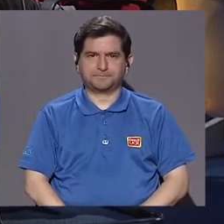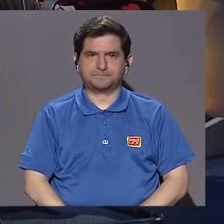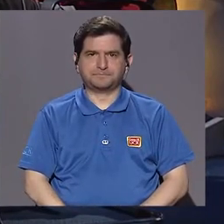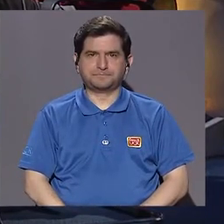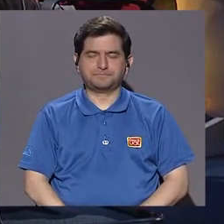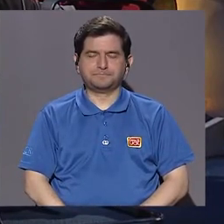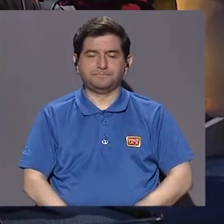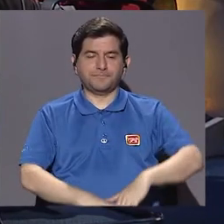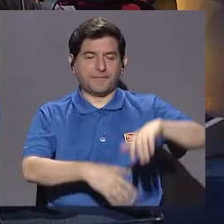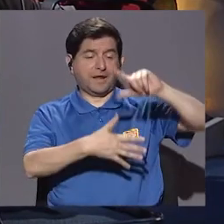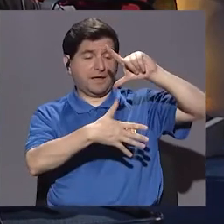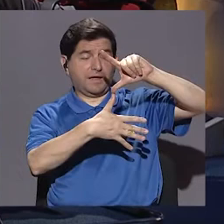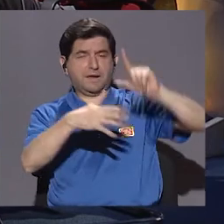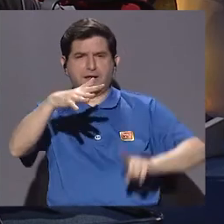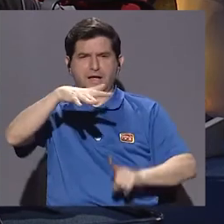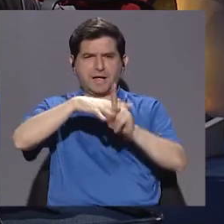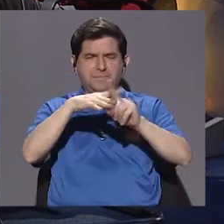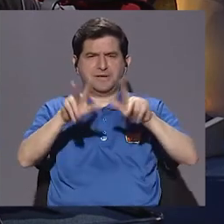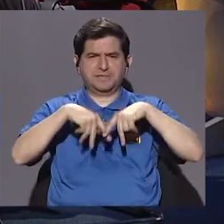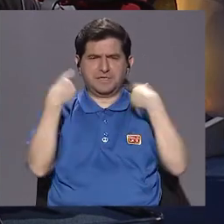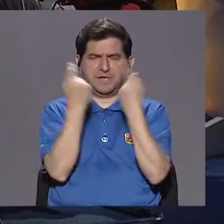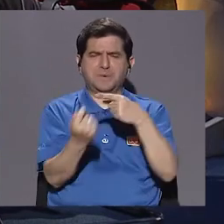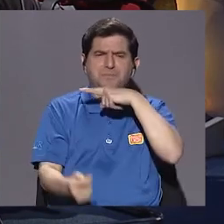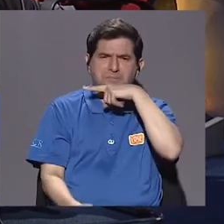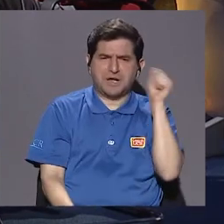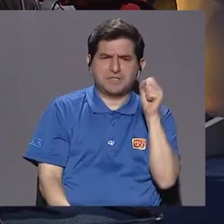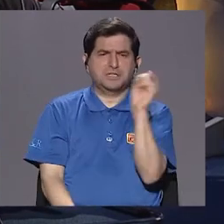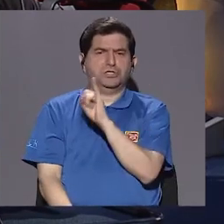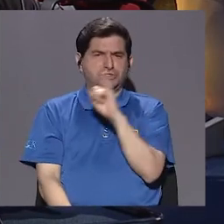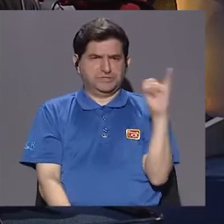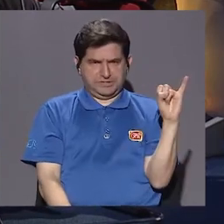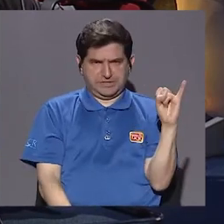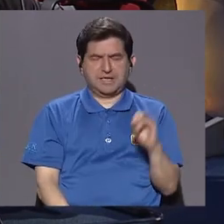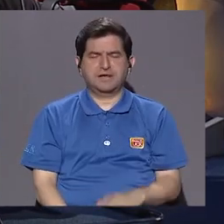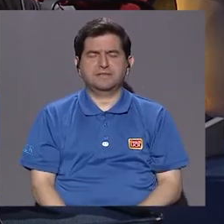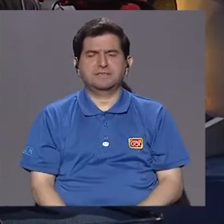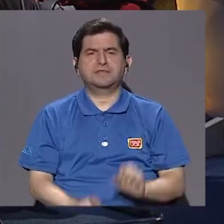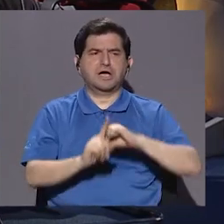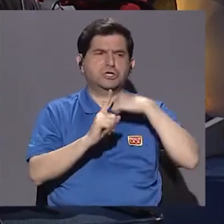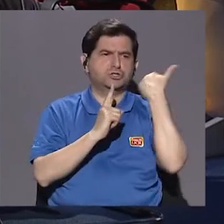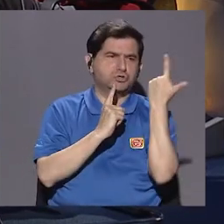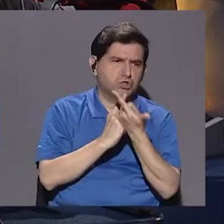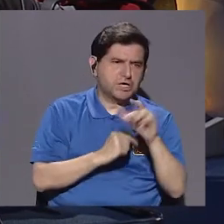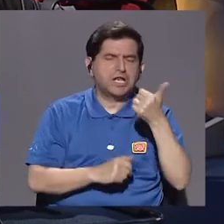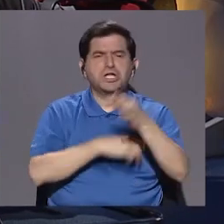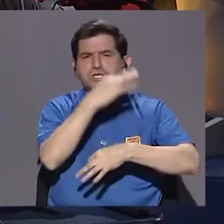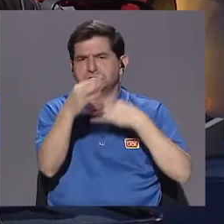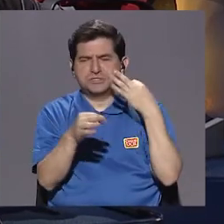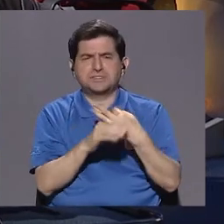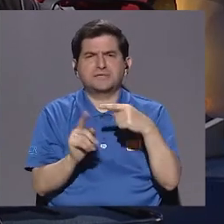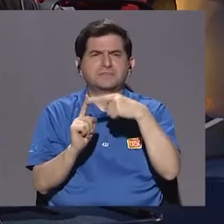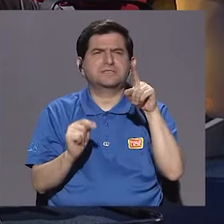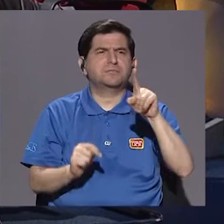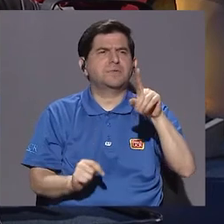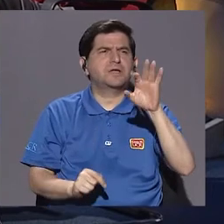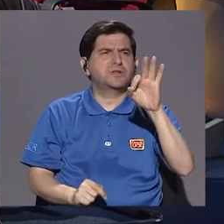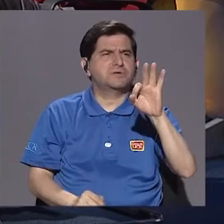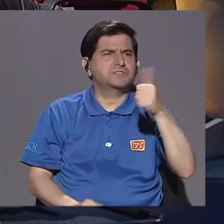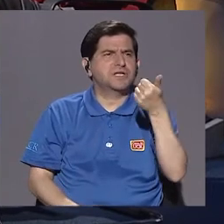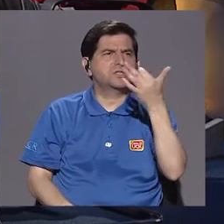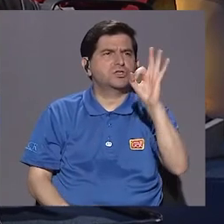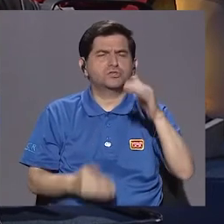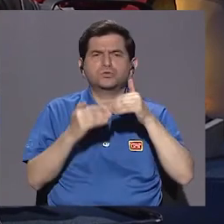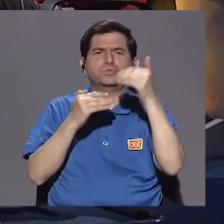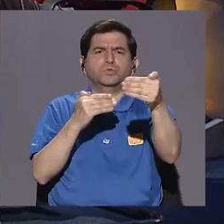en américa latina habían surgido partidos comunistas de izquierdas socialistas y de otro tipo desde 1919 en